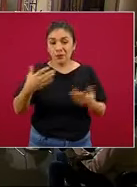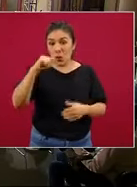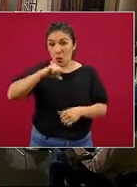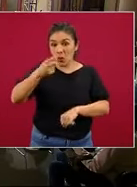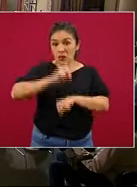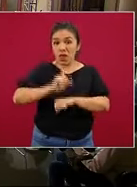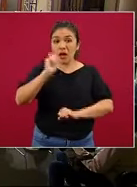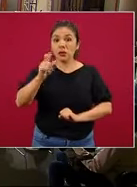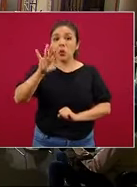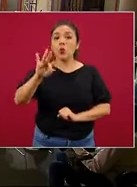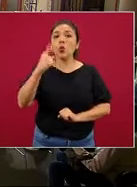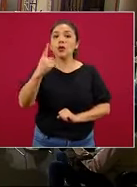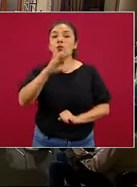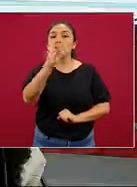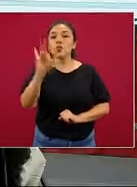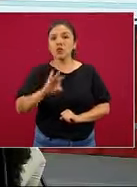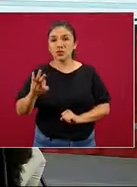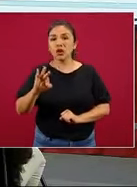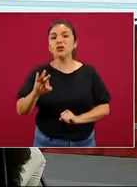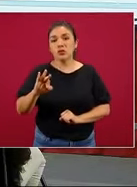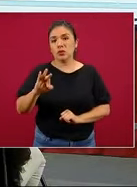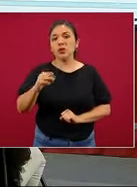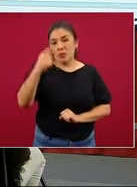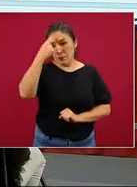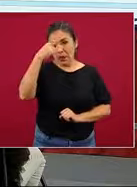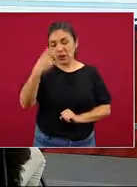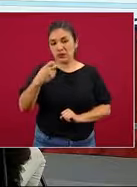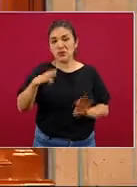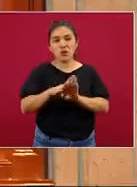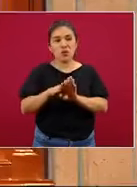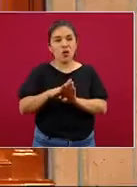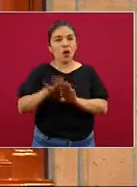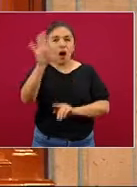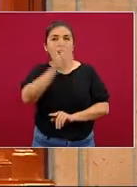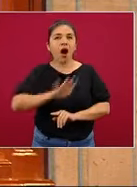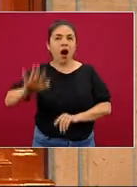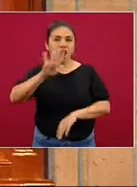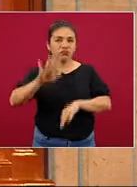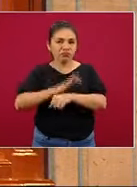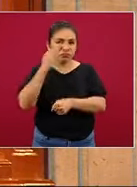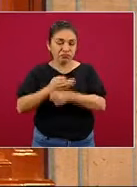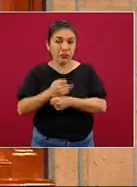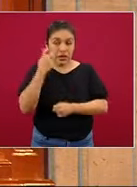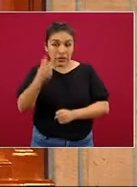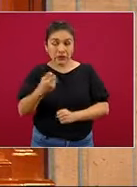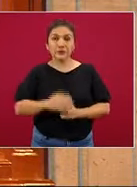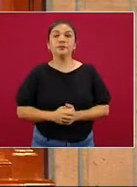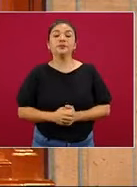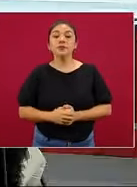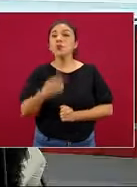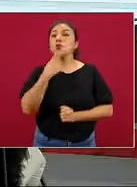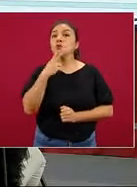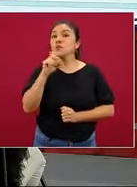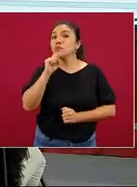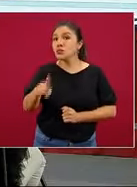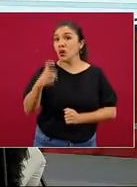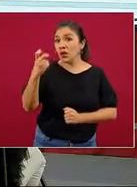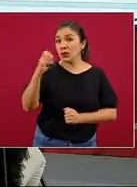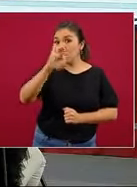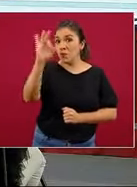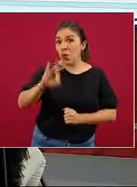del 41% para la media nacional. Precisamente utilizando este porcentaje de